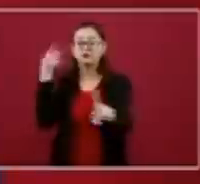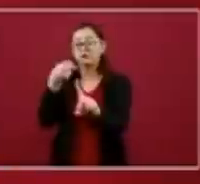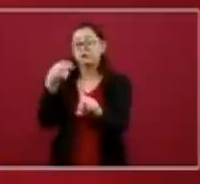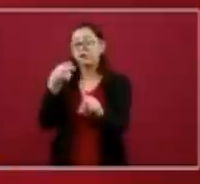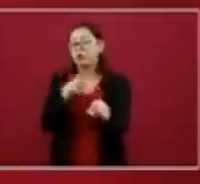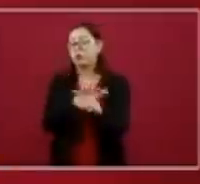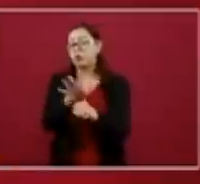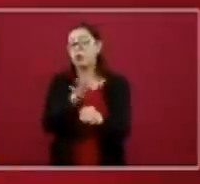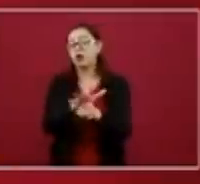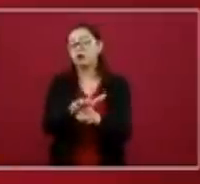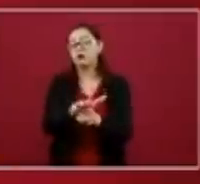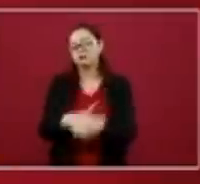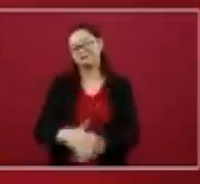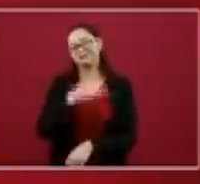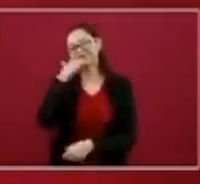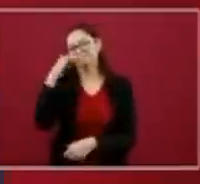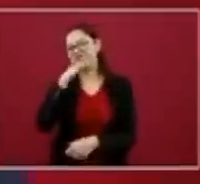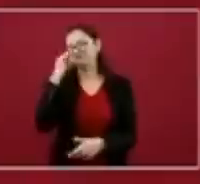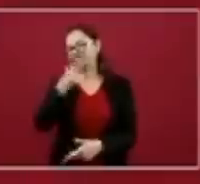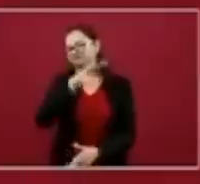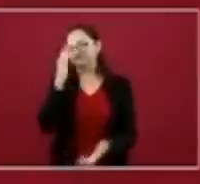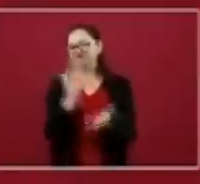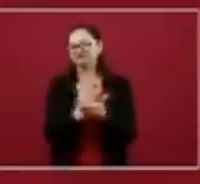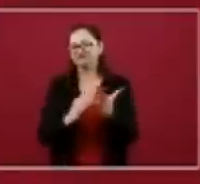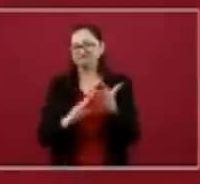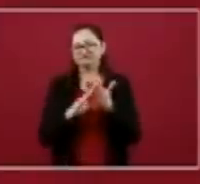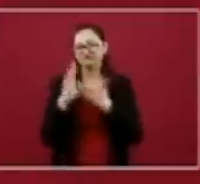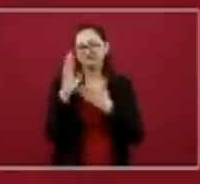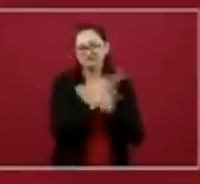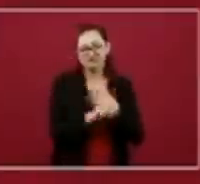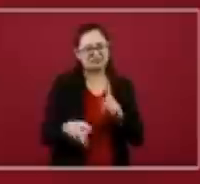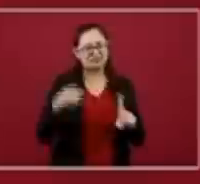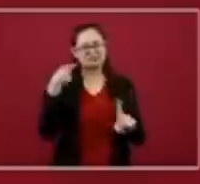acabar con la corrupción. Ese es el plan.